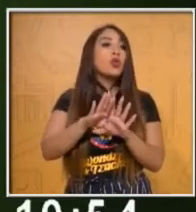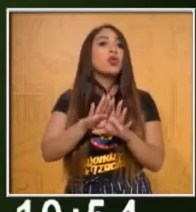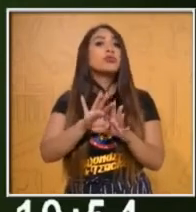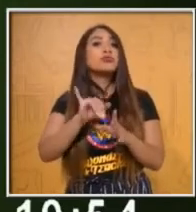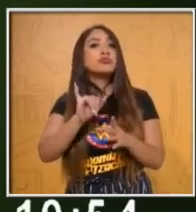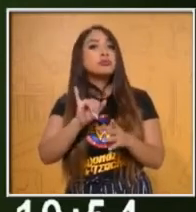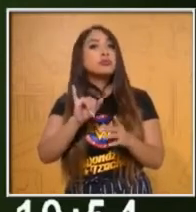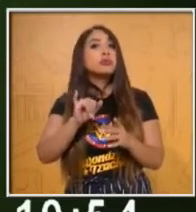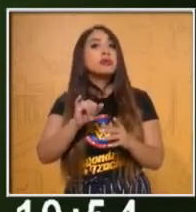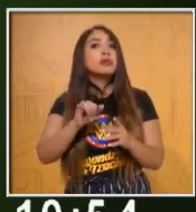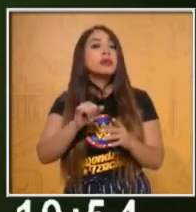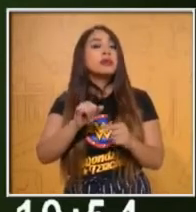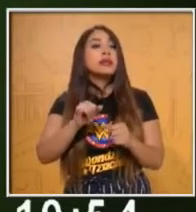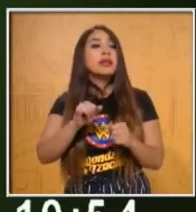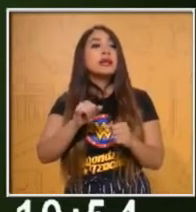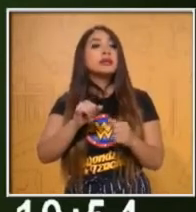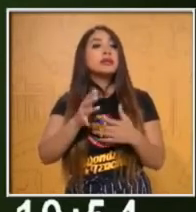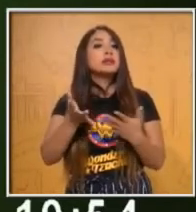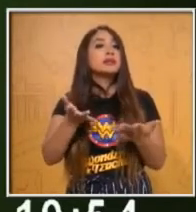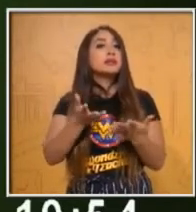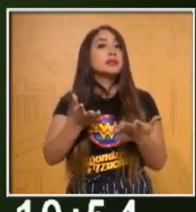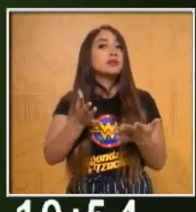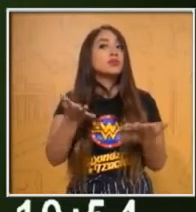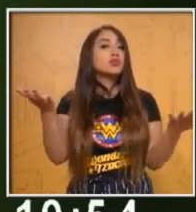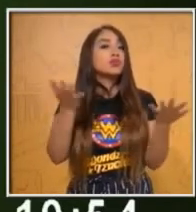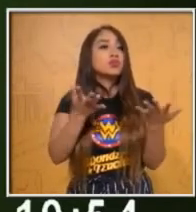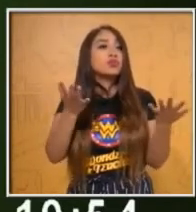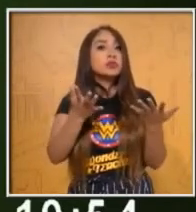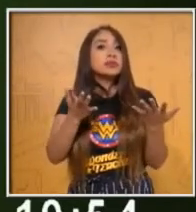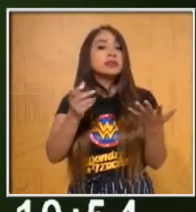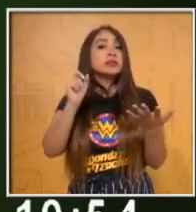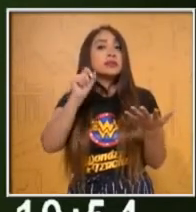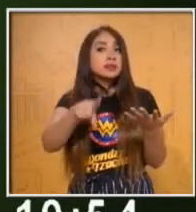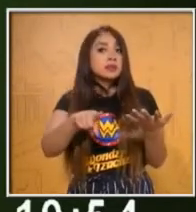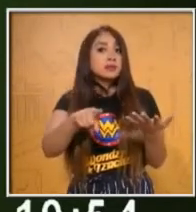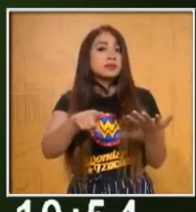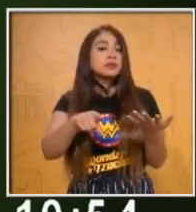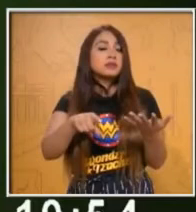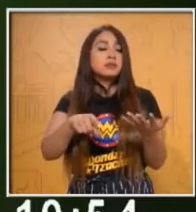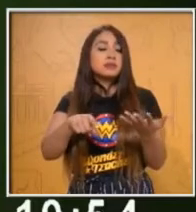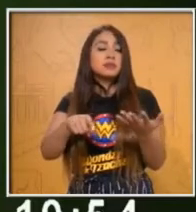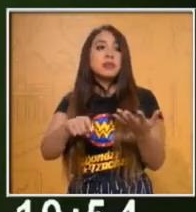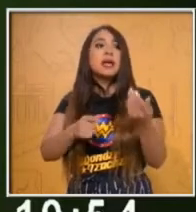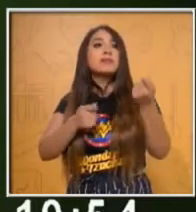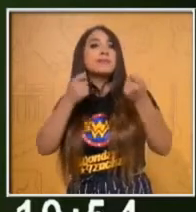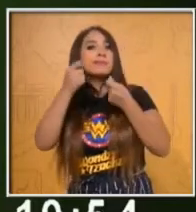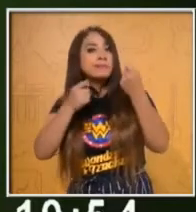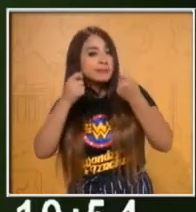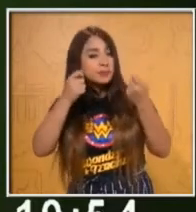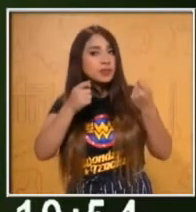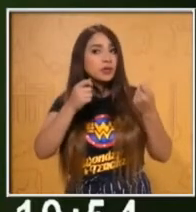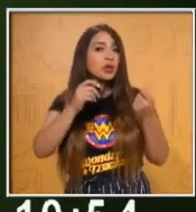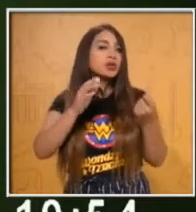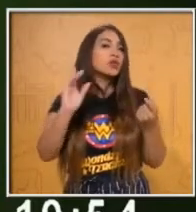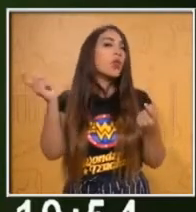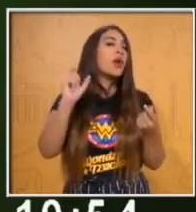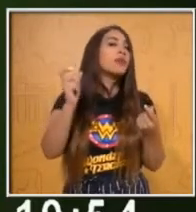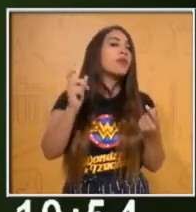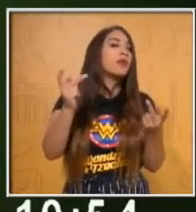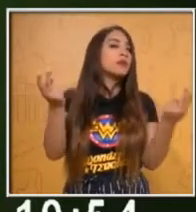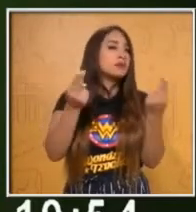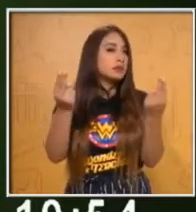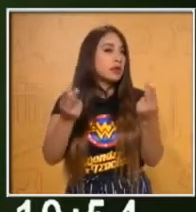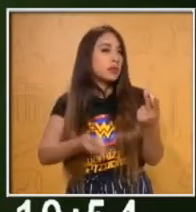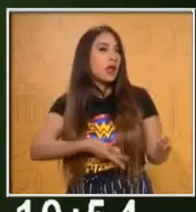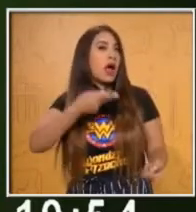Blandi? Las acotaciones nos hacen las entonaciones y saber cuándo hablar, aparte